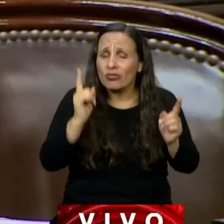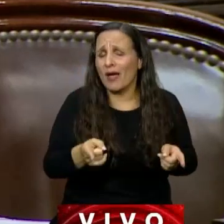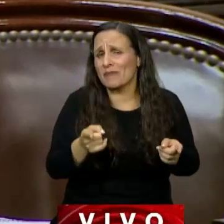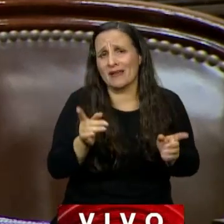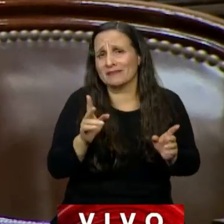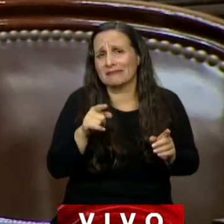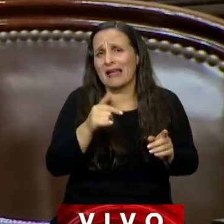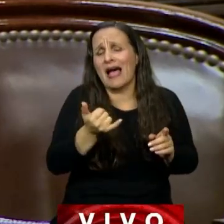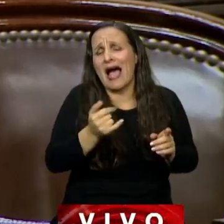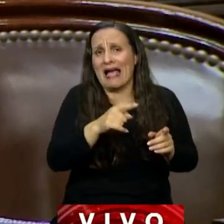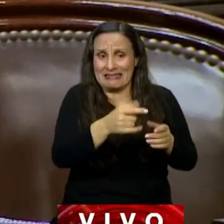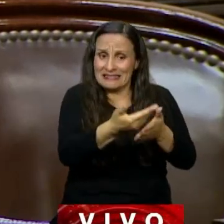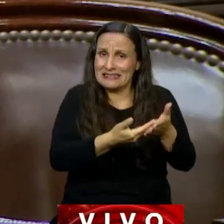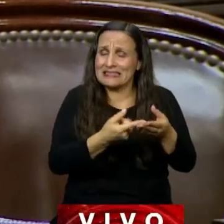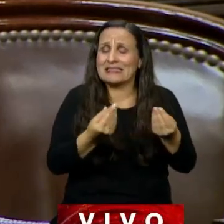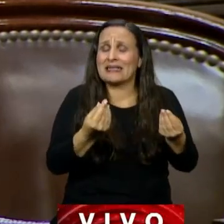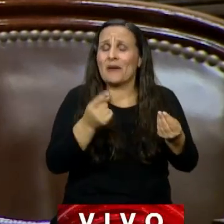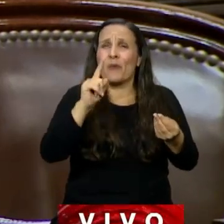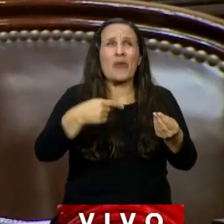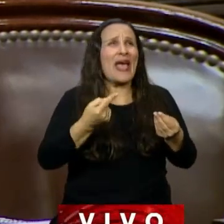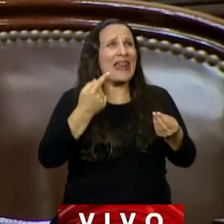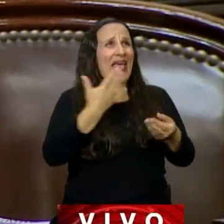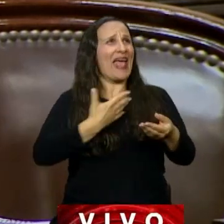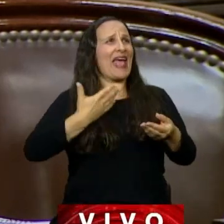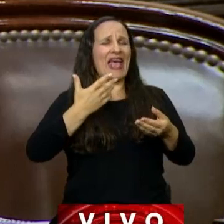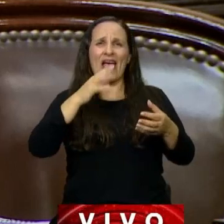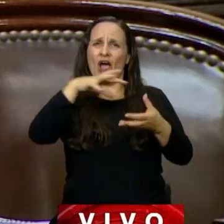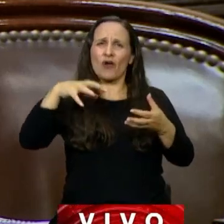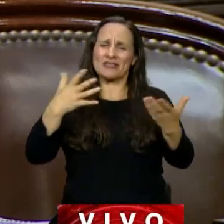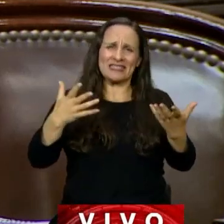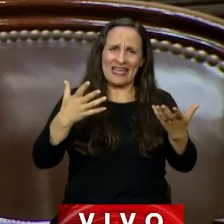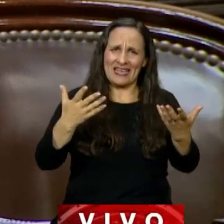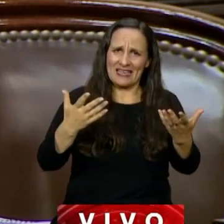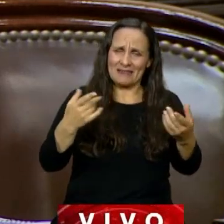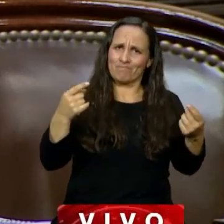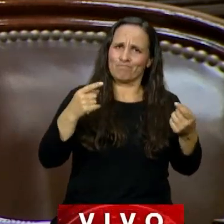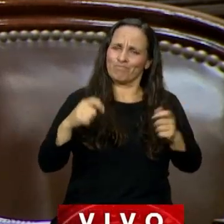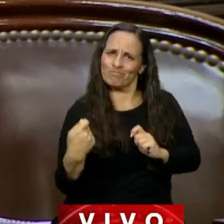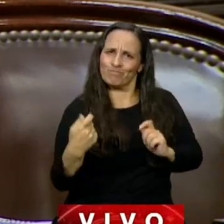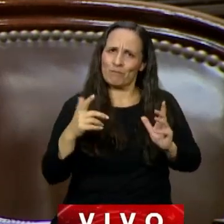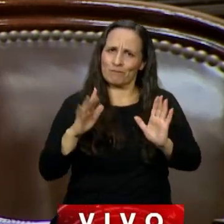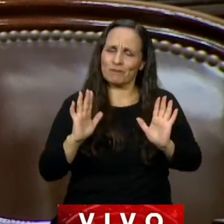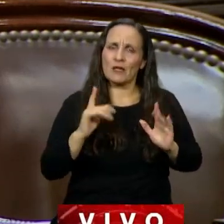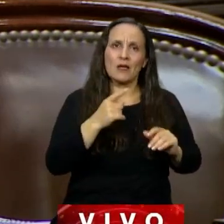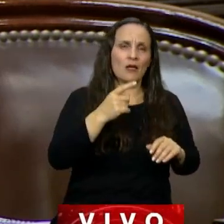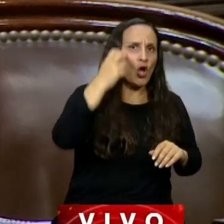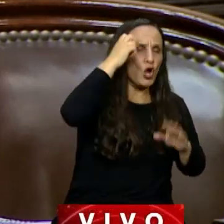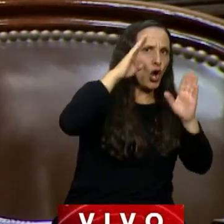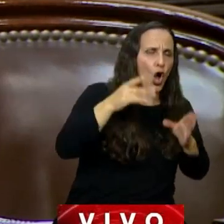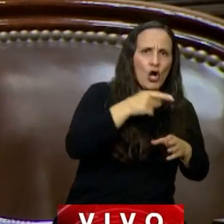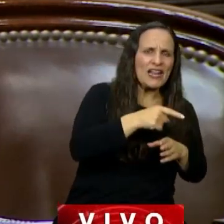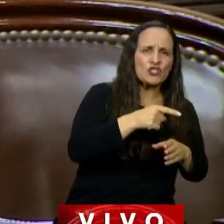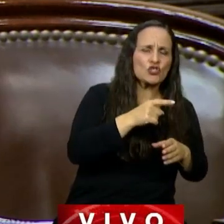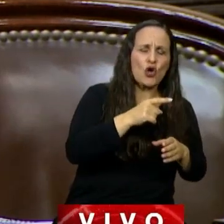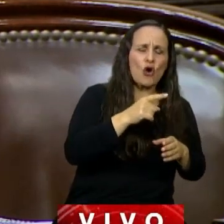que lesiona la institucionalidad y es el hecho que el Congreso de la Nación Argentina no respeta